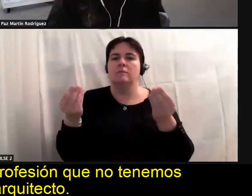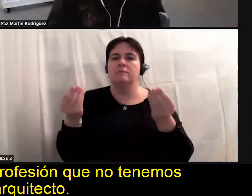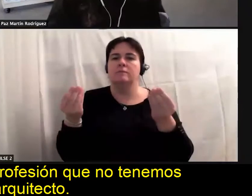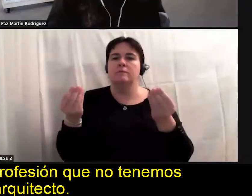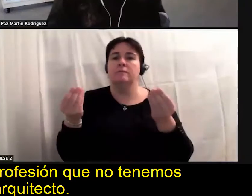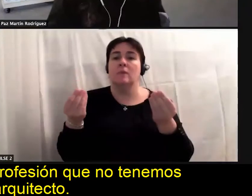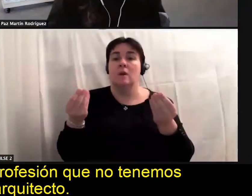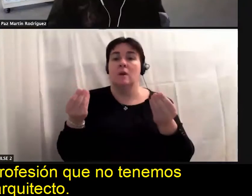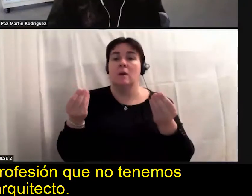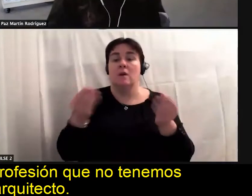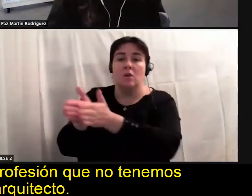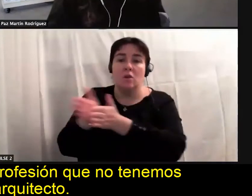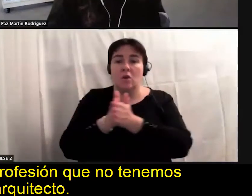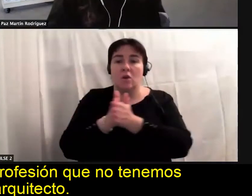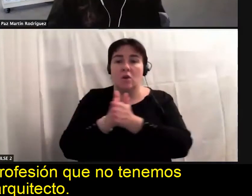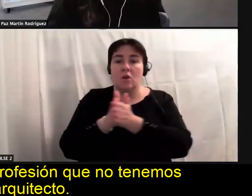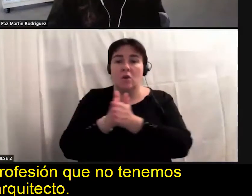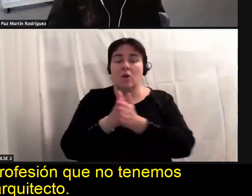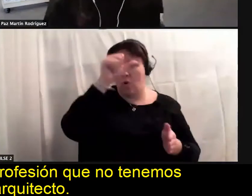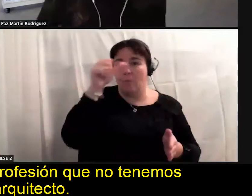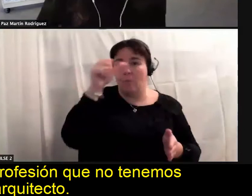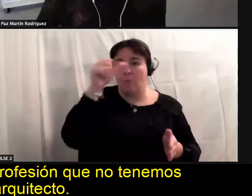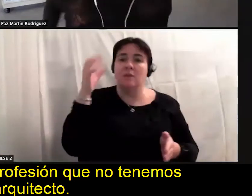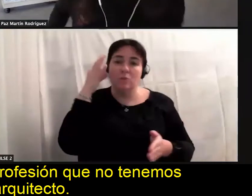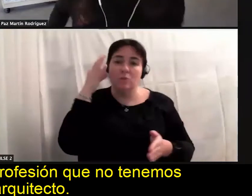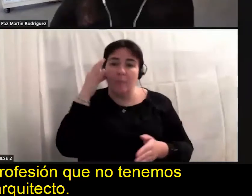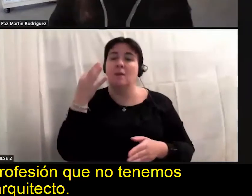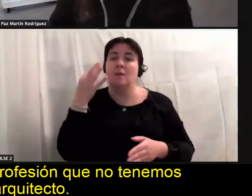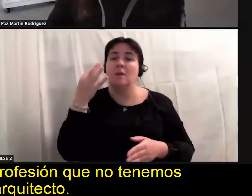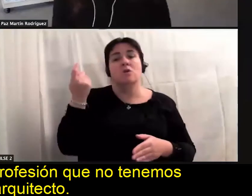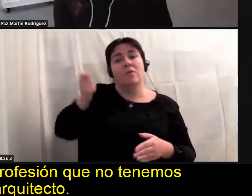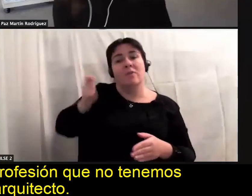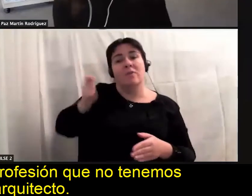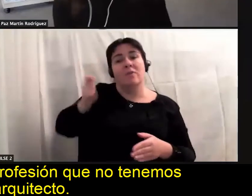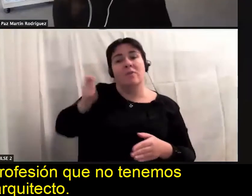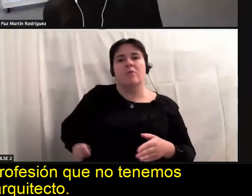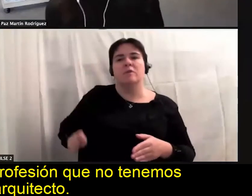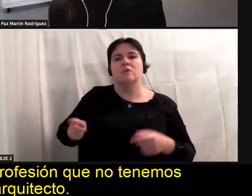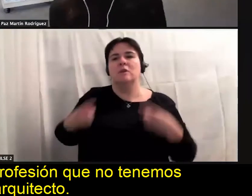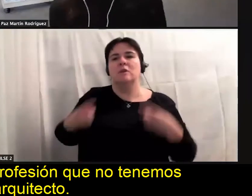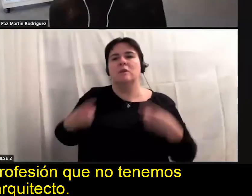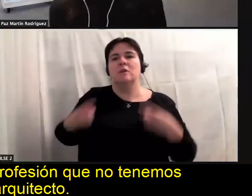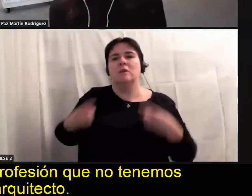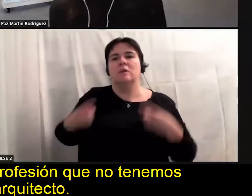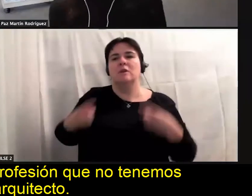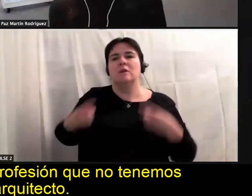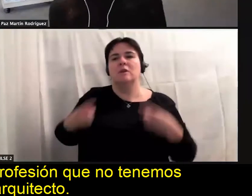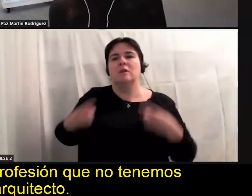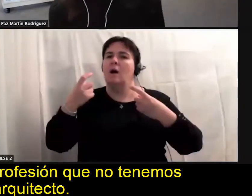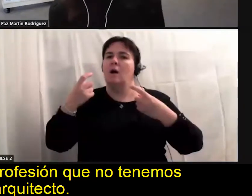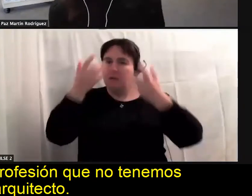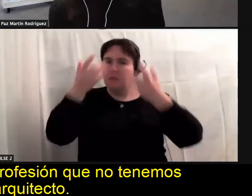somos ni Paz ni yo, colegas de profesión que no tenemos el ego